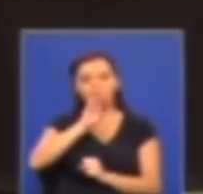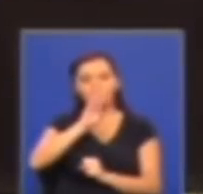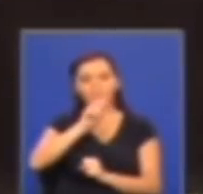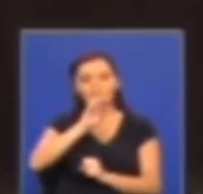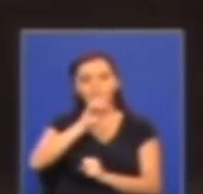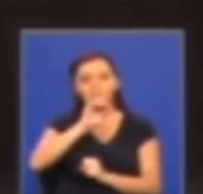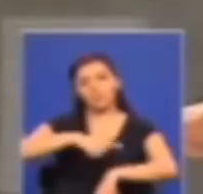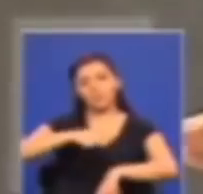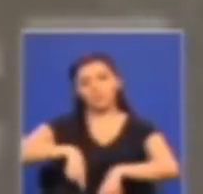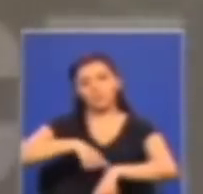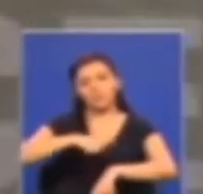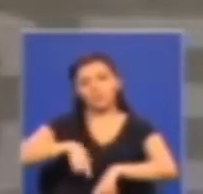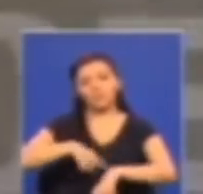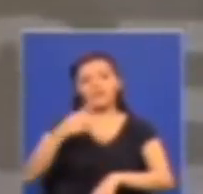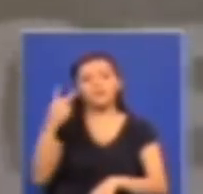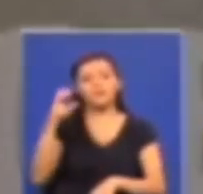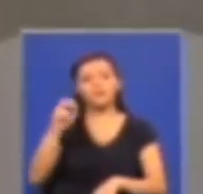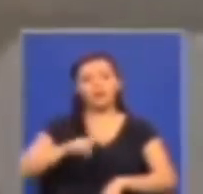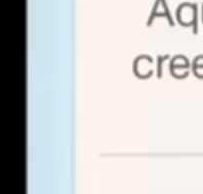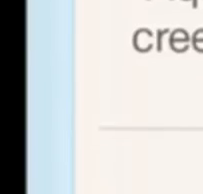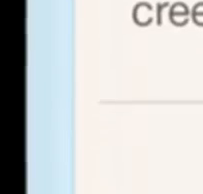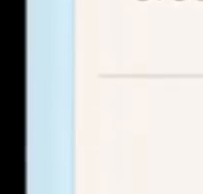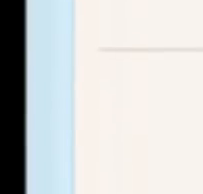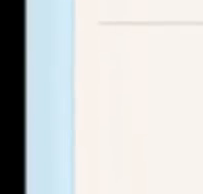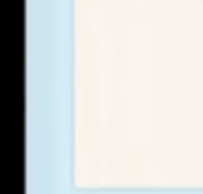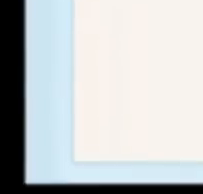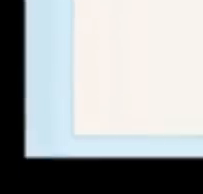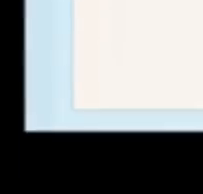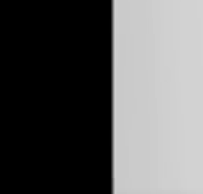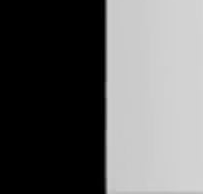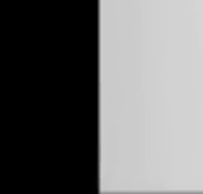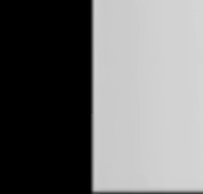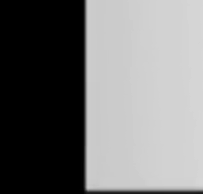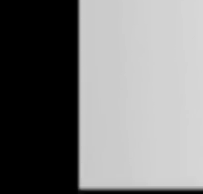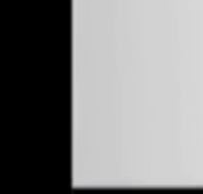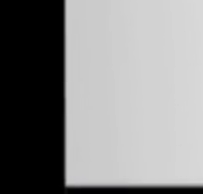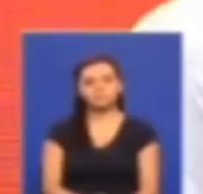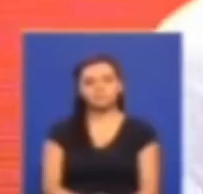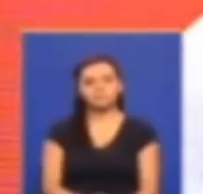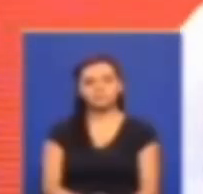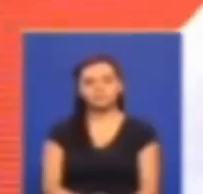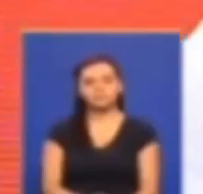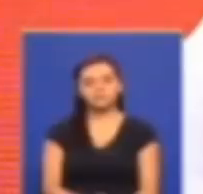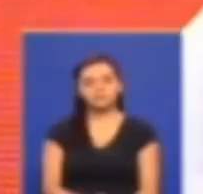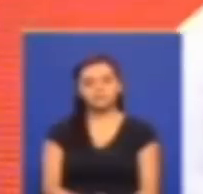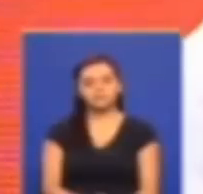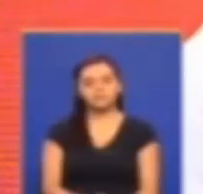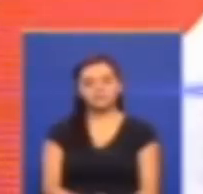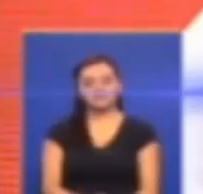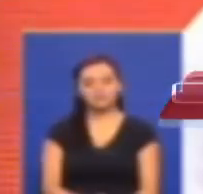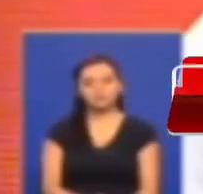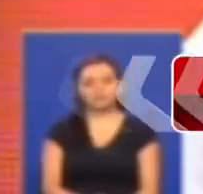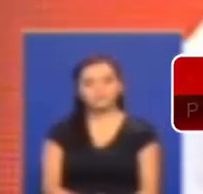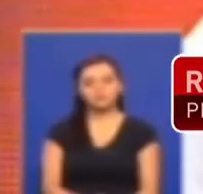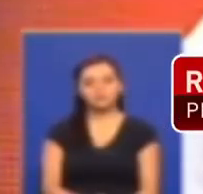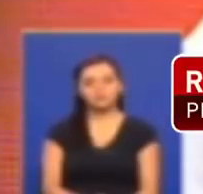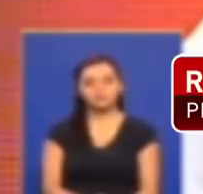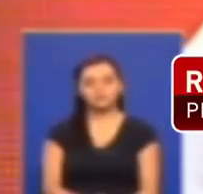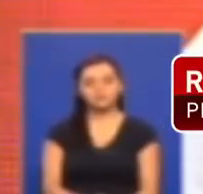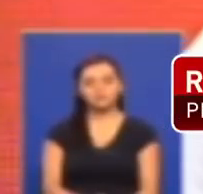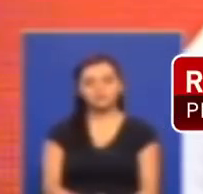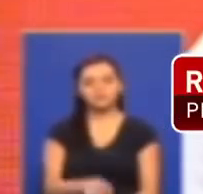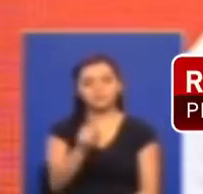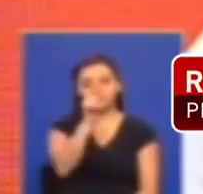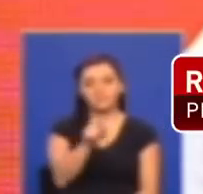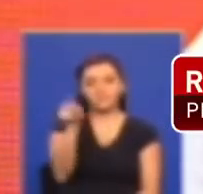de un cibernauta que lo habría amenazado de muerte y que resultó ser solo un adolescente. Otro angelito, arroba